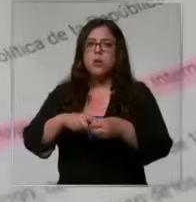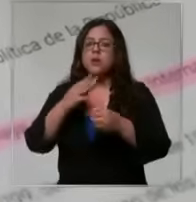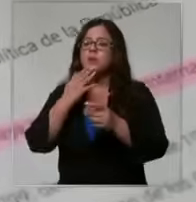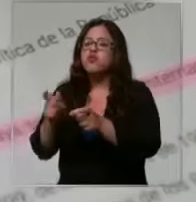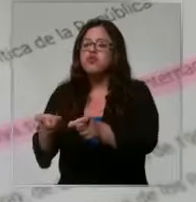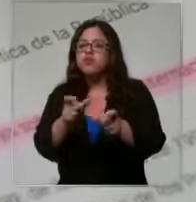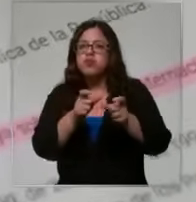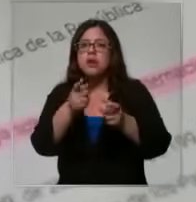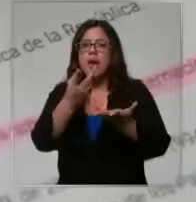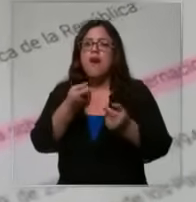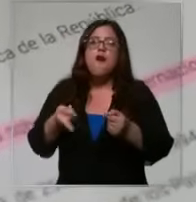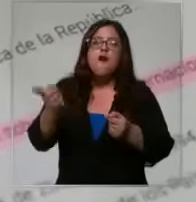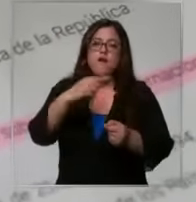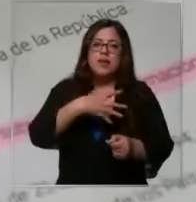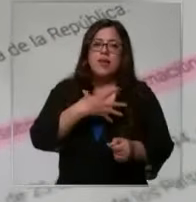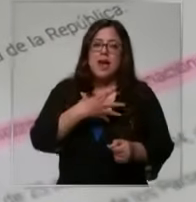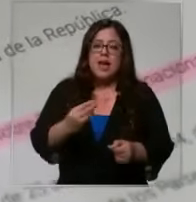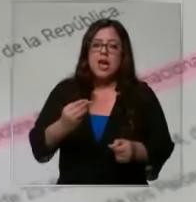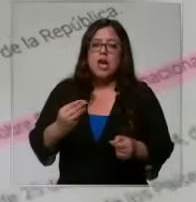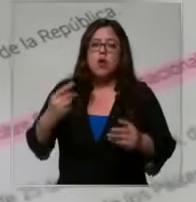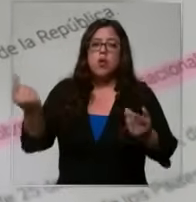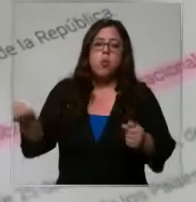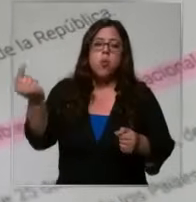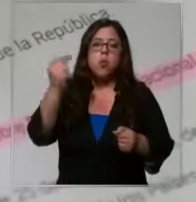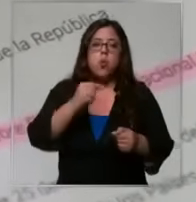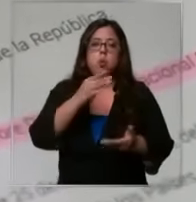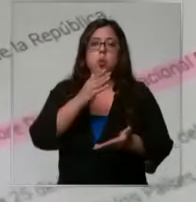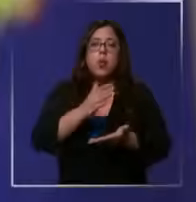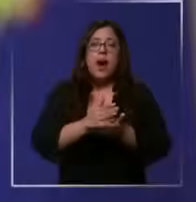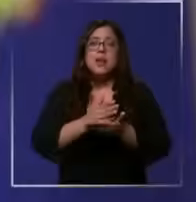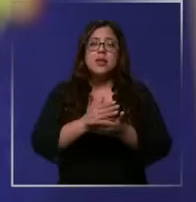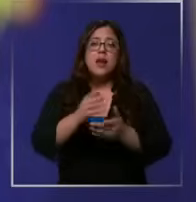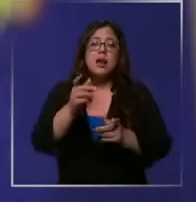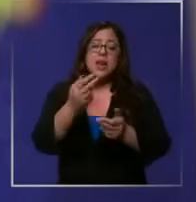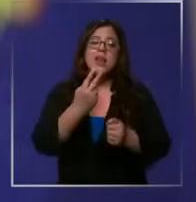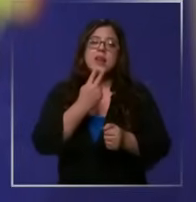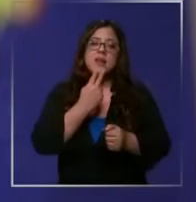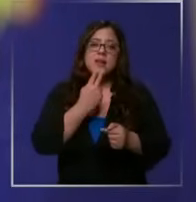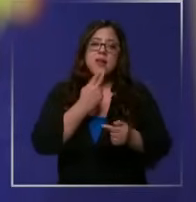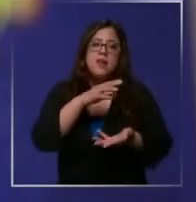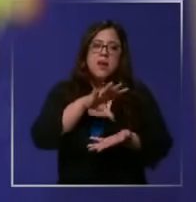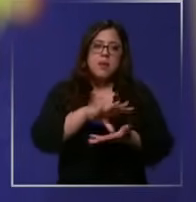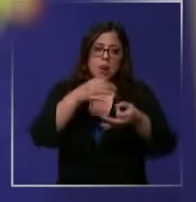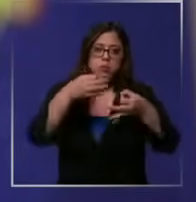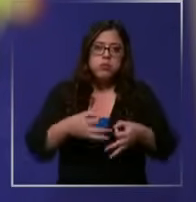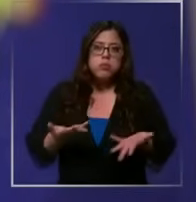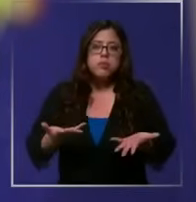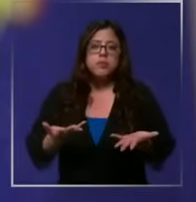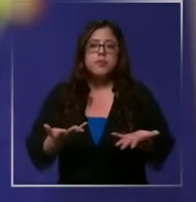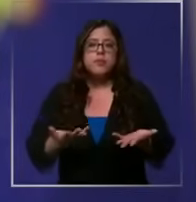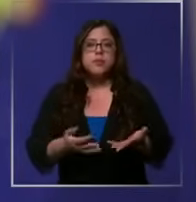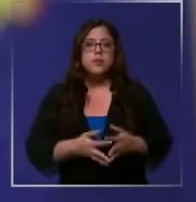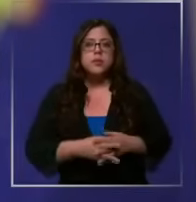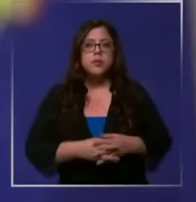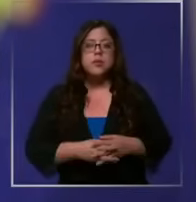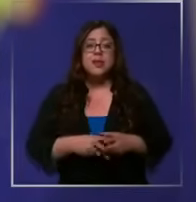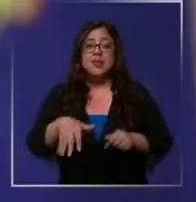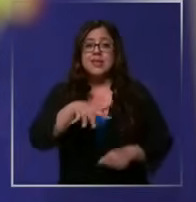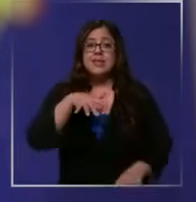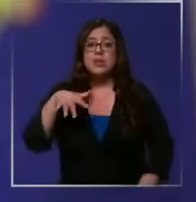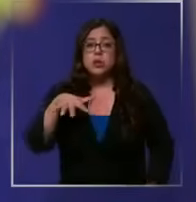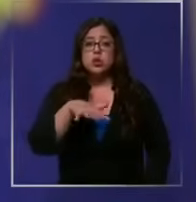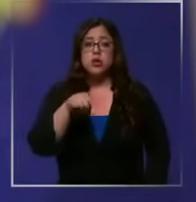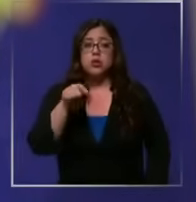por la reintegración de menores sustraídos hasta su residencia habitual. Lo primero que hay que decir acá es que cuando ocurren estas